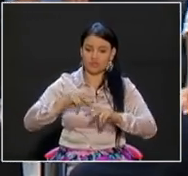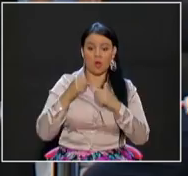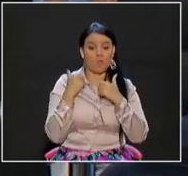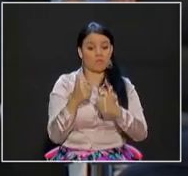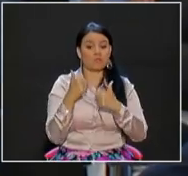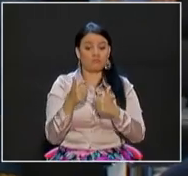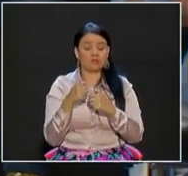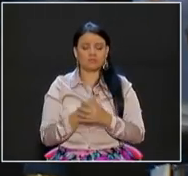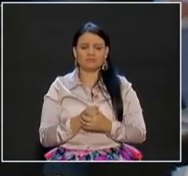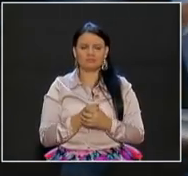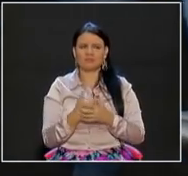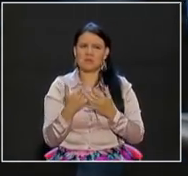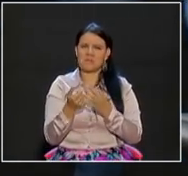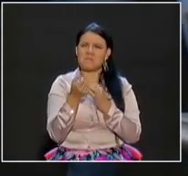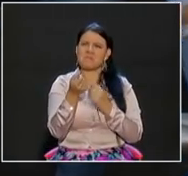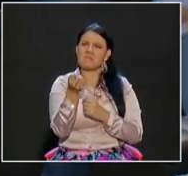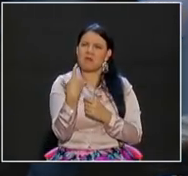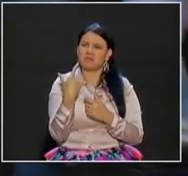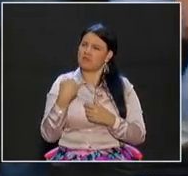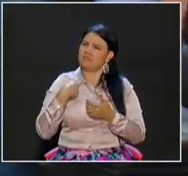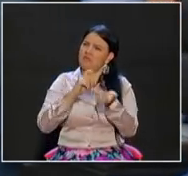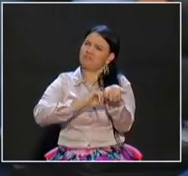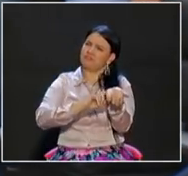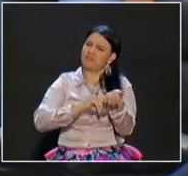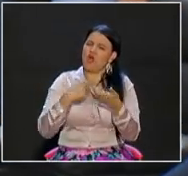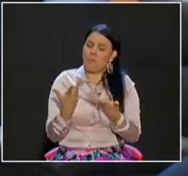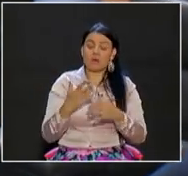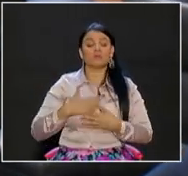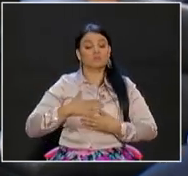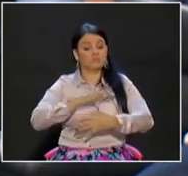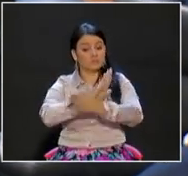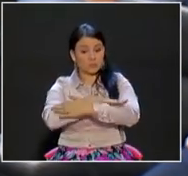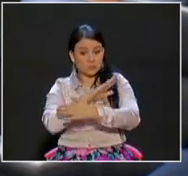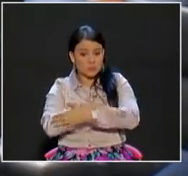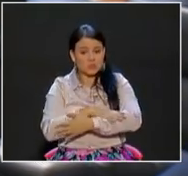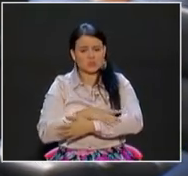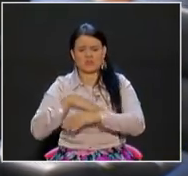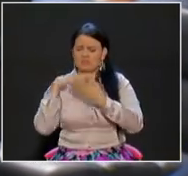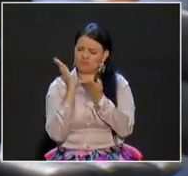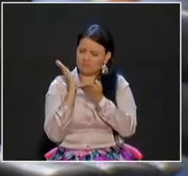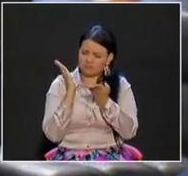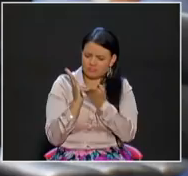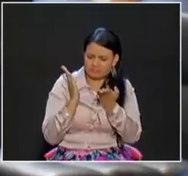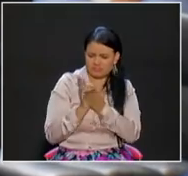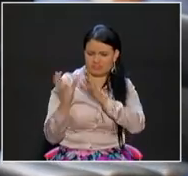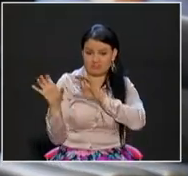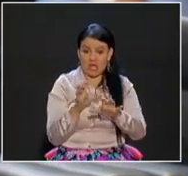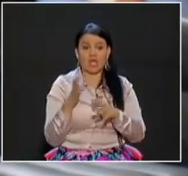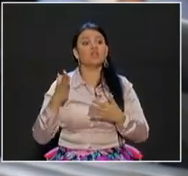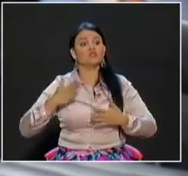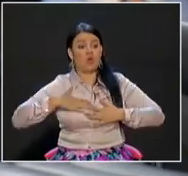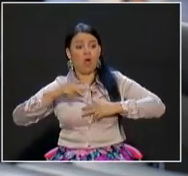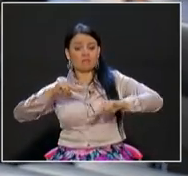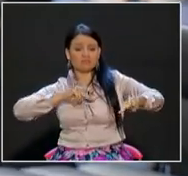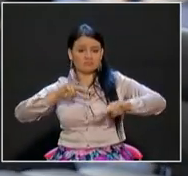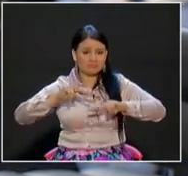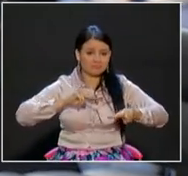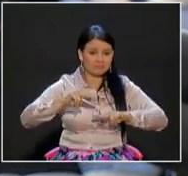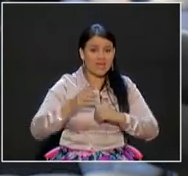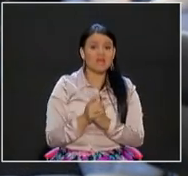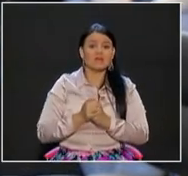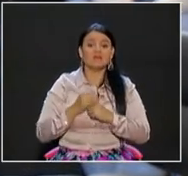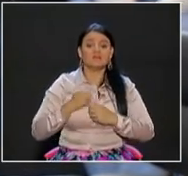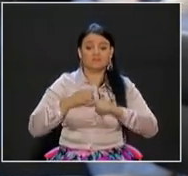preguntan por una cualidad yo soy un tipo disciplinado riguroso estudioso soy administrador de negocios tengo una maestría en economía